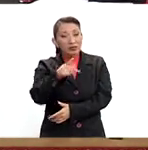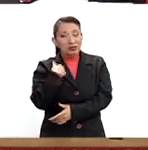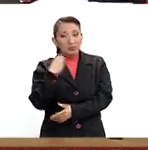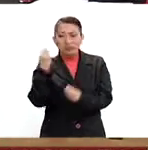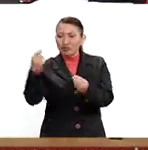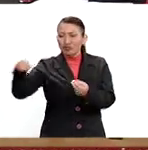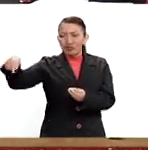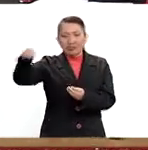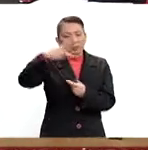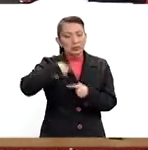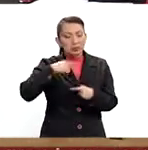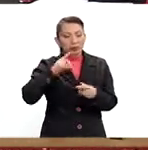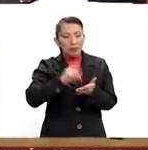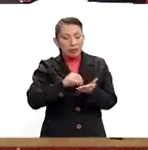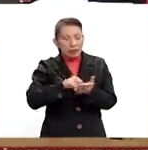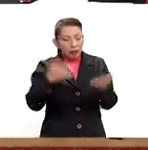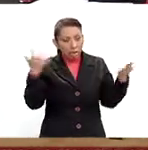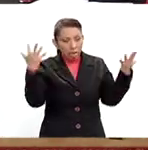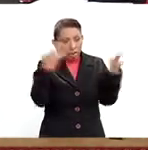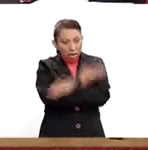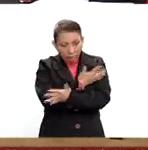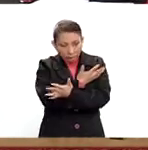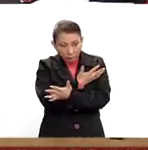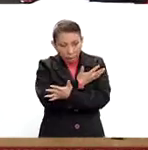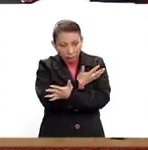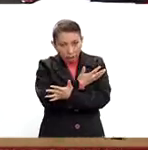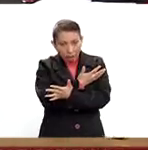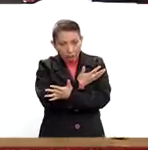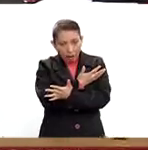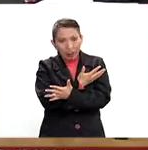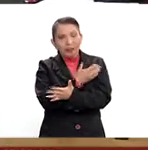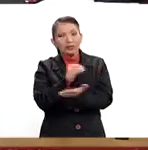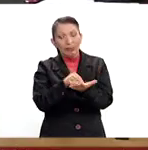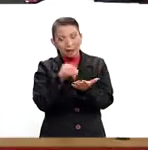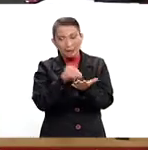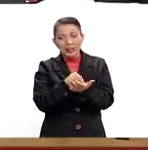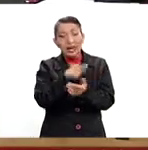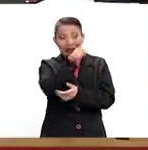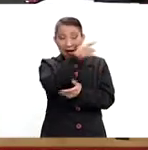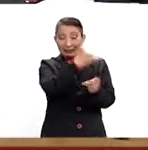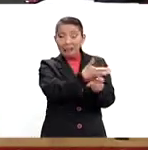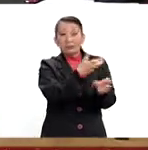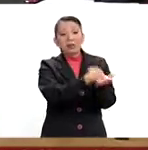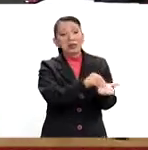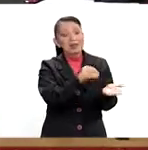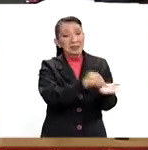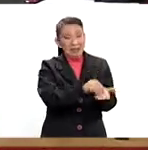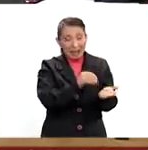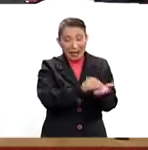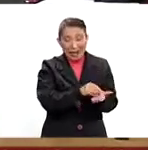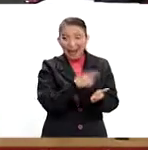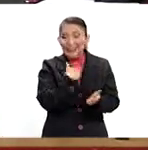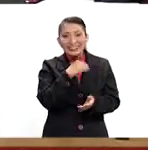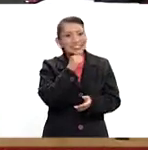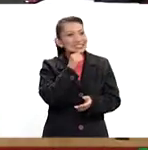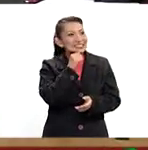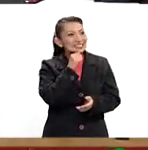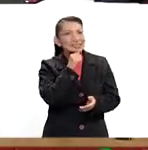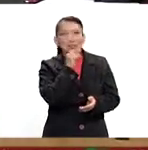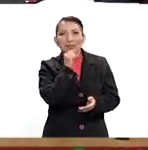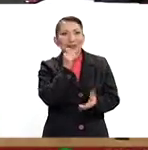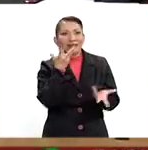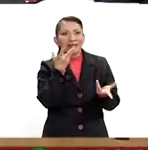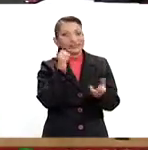Paco, todavía seguimos sin digerir la noticia, ¿no? Sobre todo en Estados Unidos. Digamos que no somos los únicos. Claro.